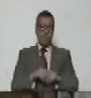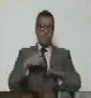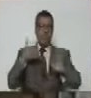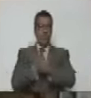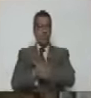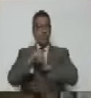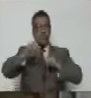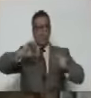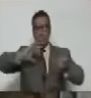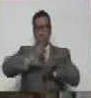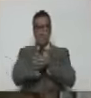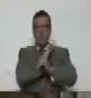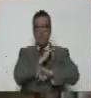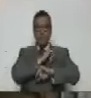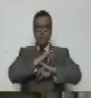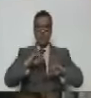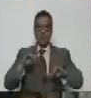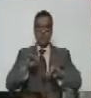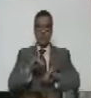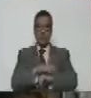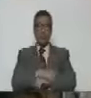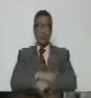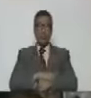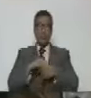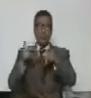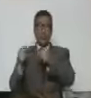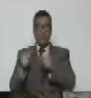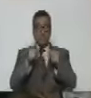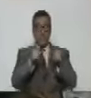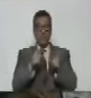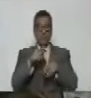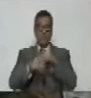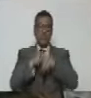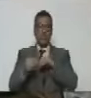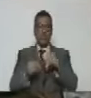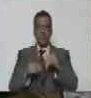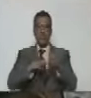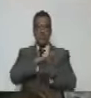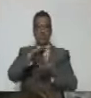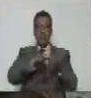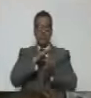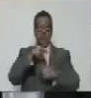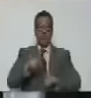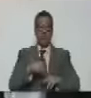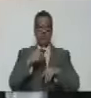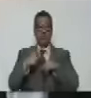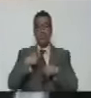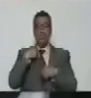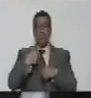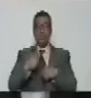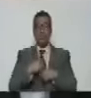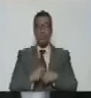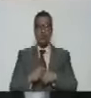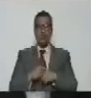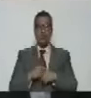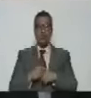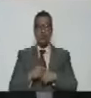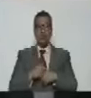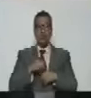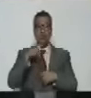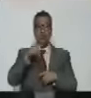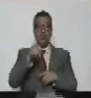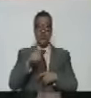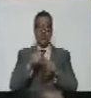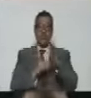significa destruir a la economía para generar un caos, así como lo dijeron cada uno de